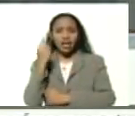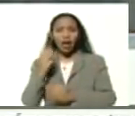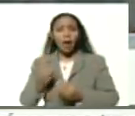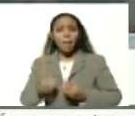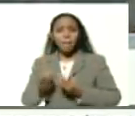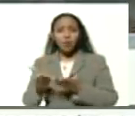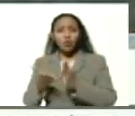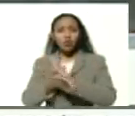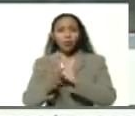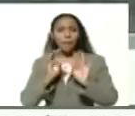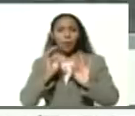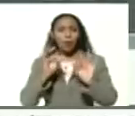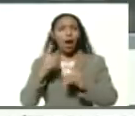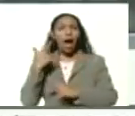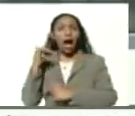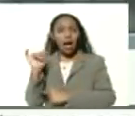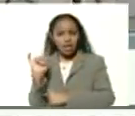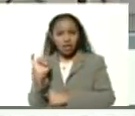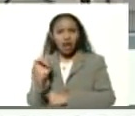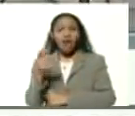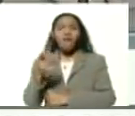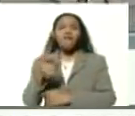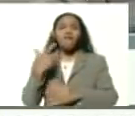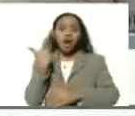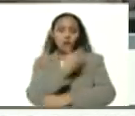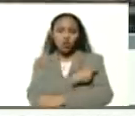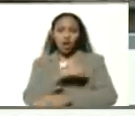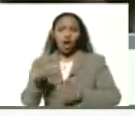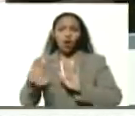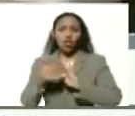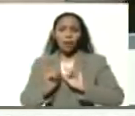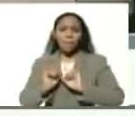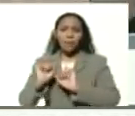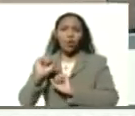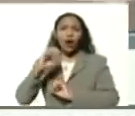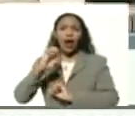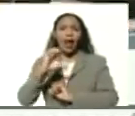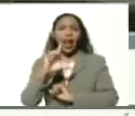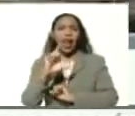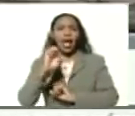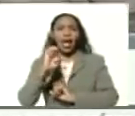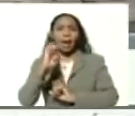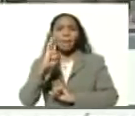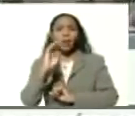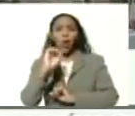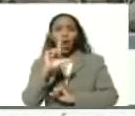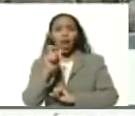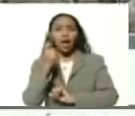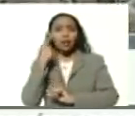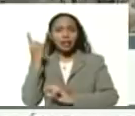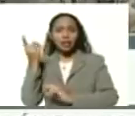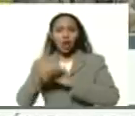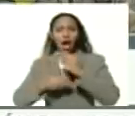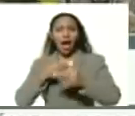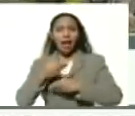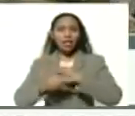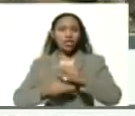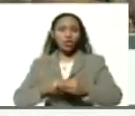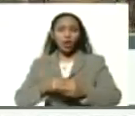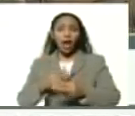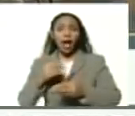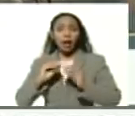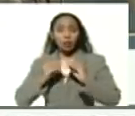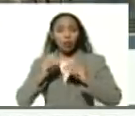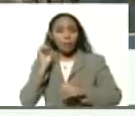influenza, tiene vacuna contra el ébola. Bueno, un extraordinario instituto ha creado